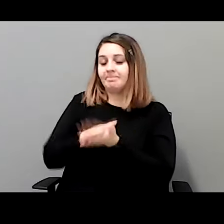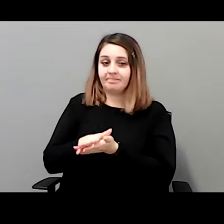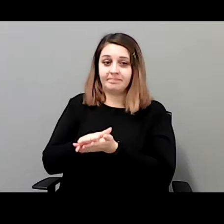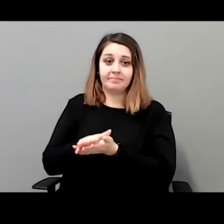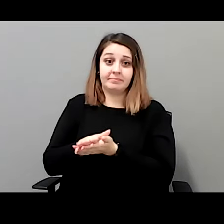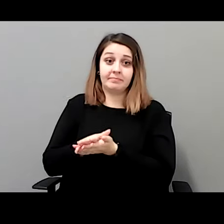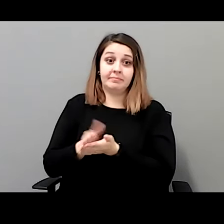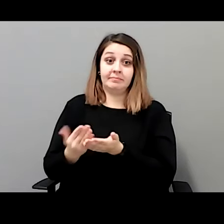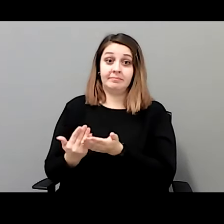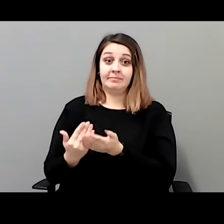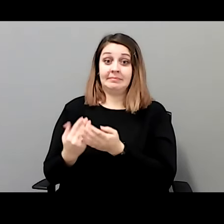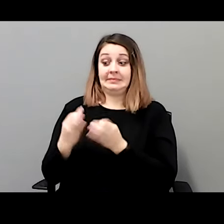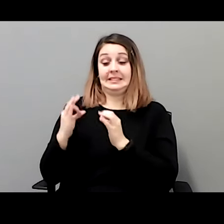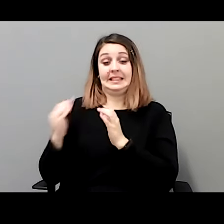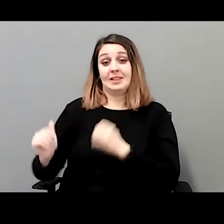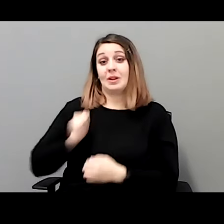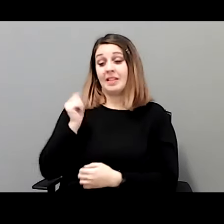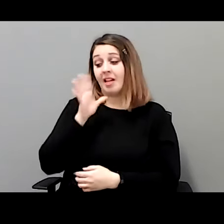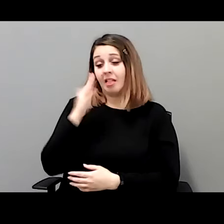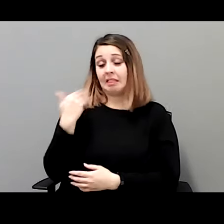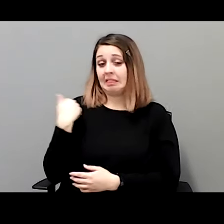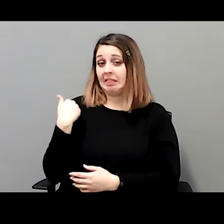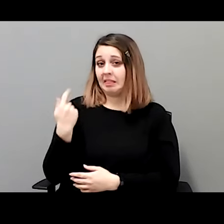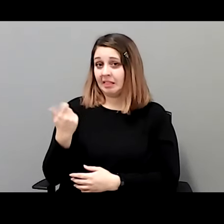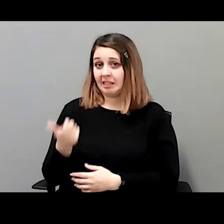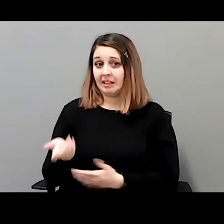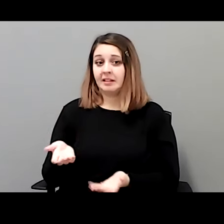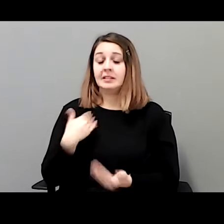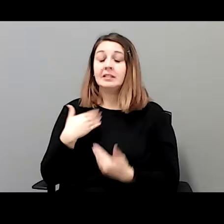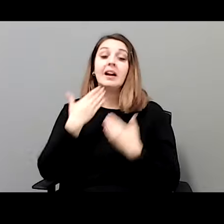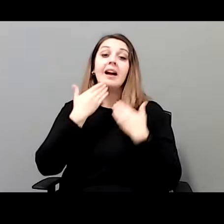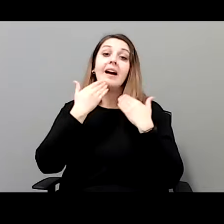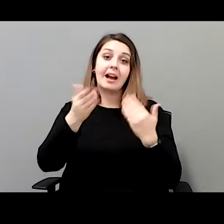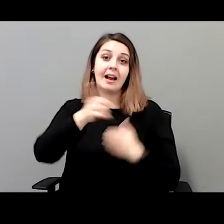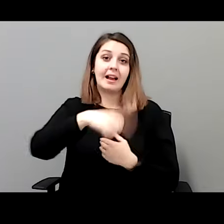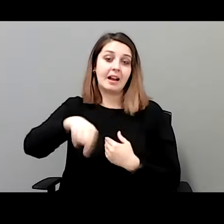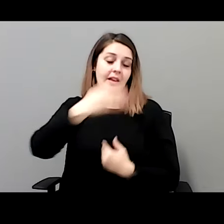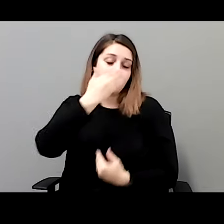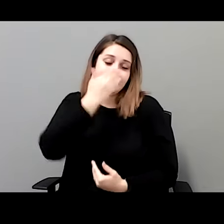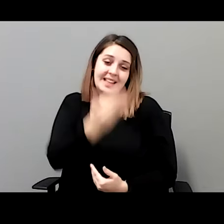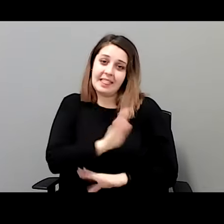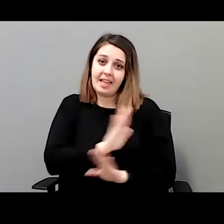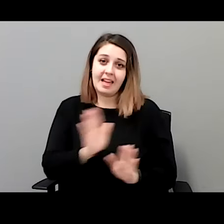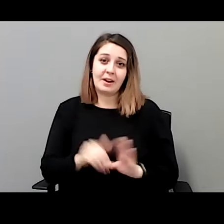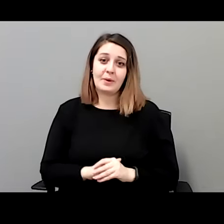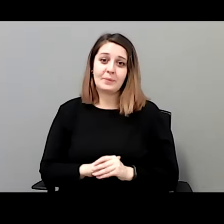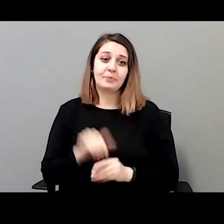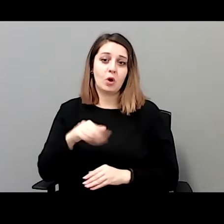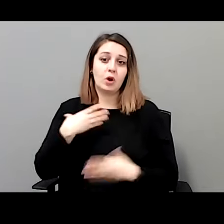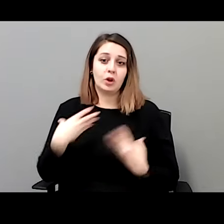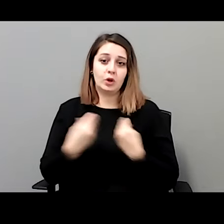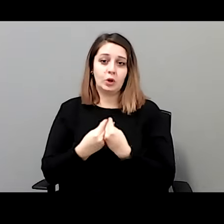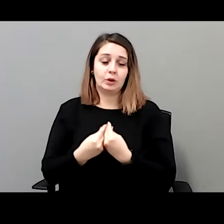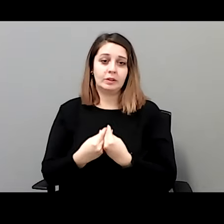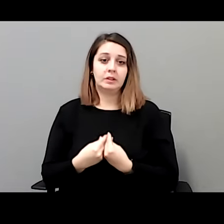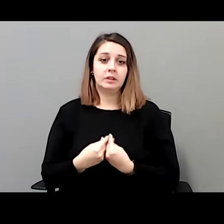justo que haya sido en estos días. Pues nada, agradeceros de verdad que estéis hoy aquí